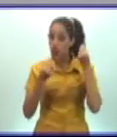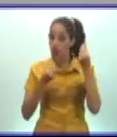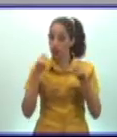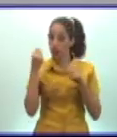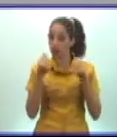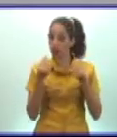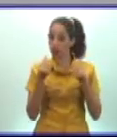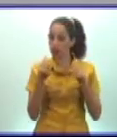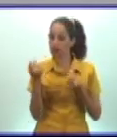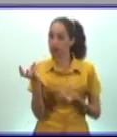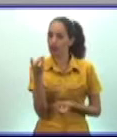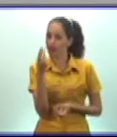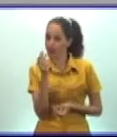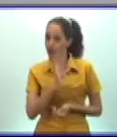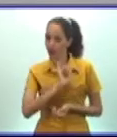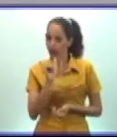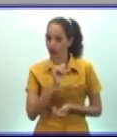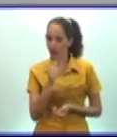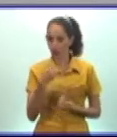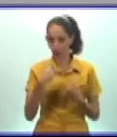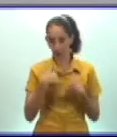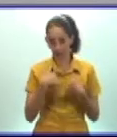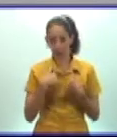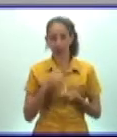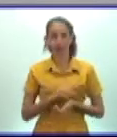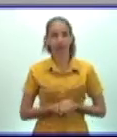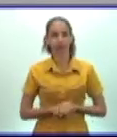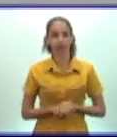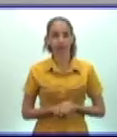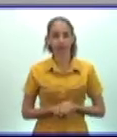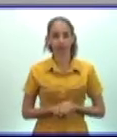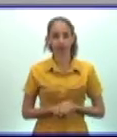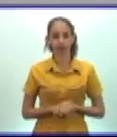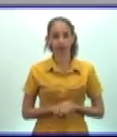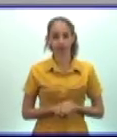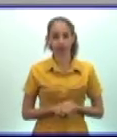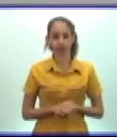mismo resultado. Analice paso a paso.